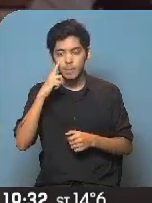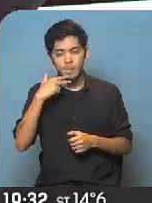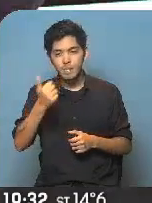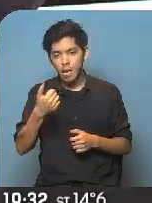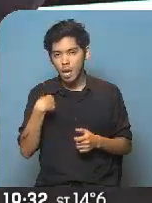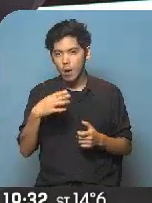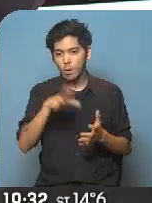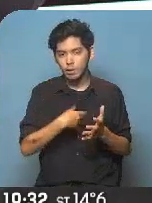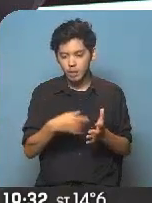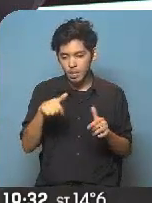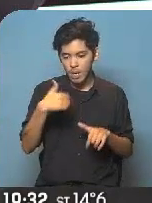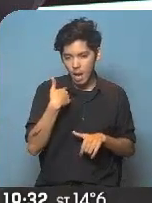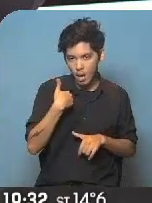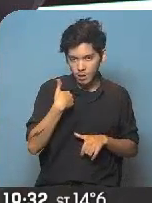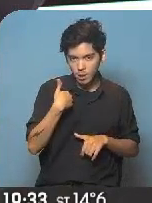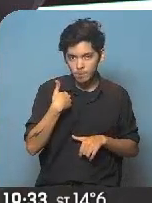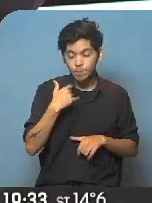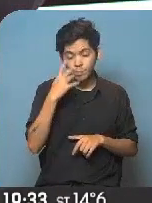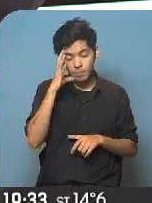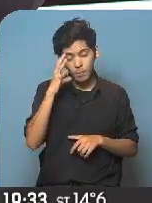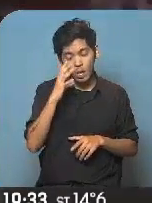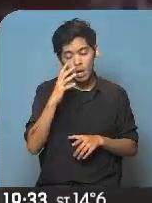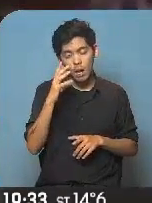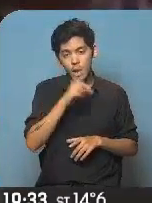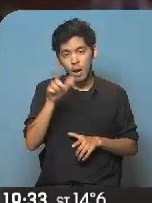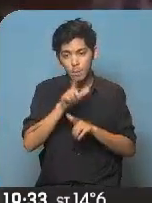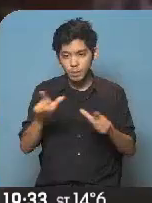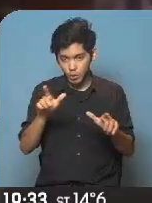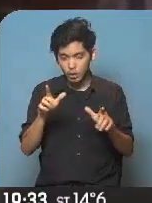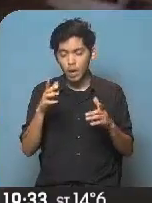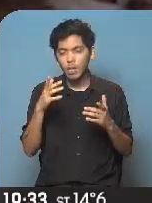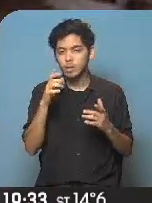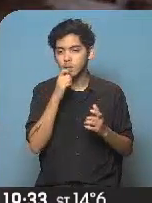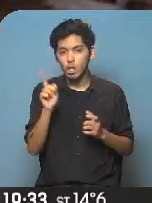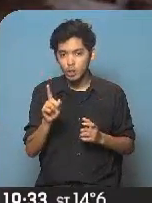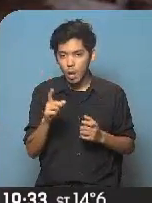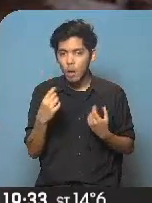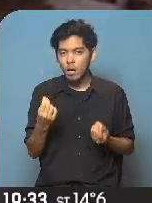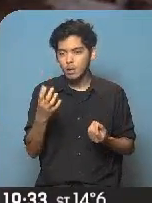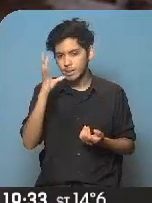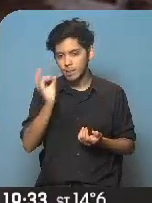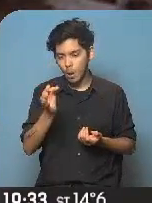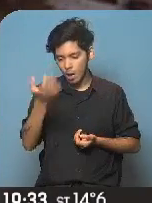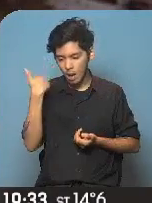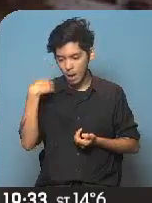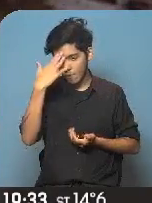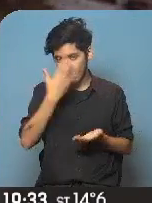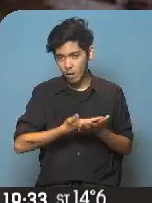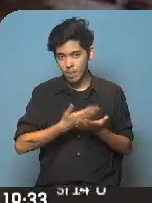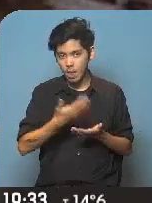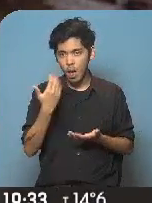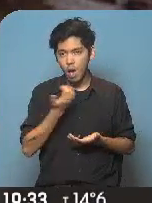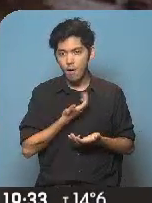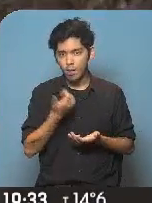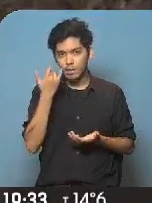y desde República Argentina. Le quiero recordar a la audiencia, por si no lo sabe, que tenemos que tener en cuenta que la semana pasada acá, frente al AFA, ya se